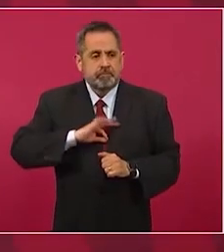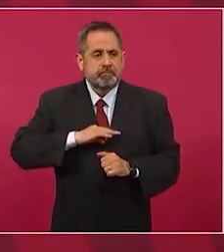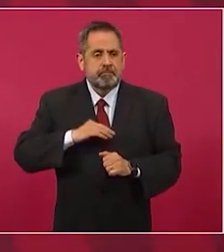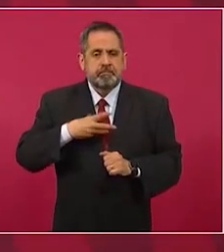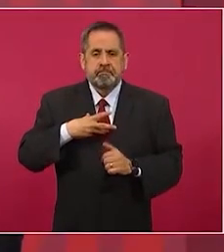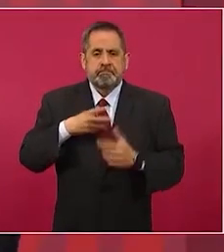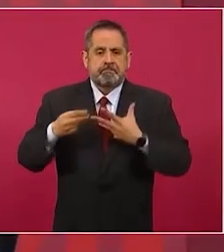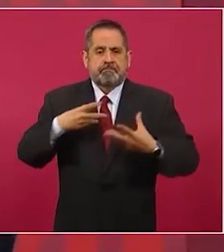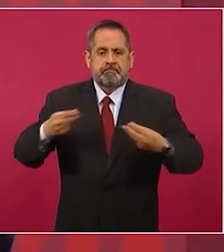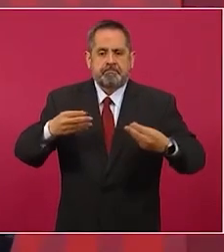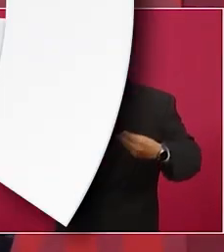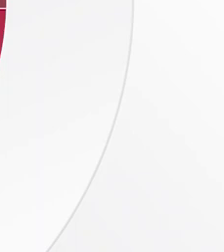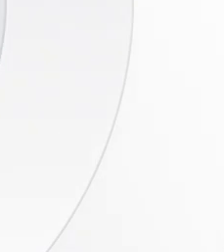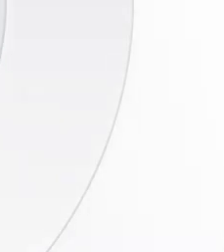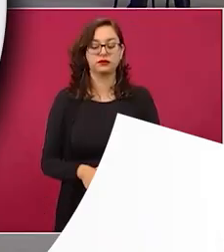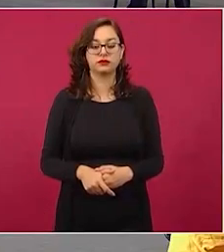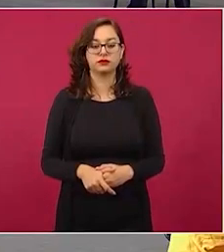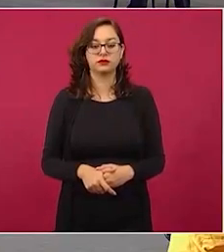contagiosa.